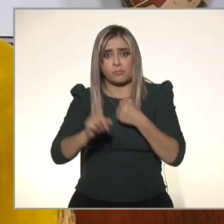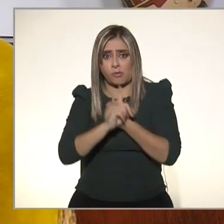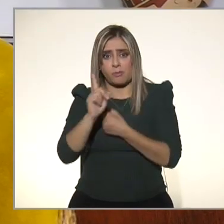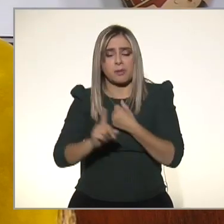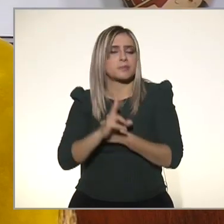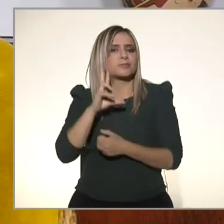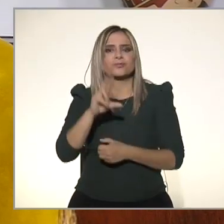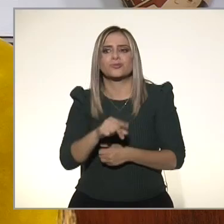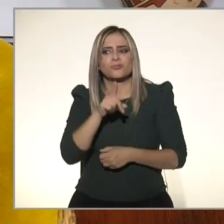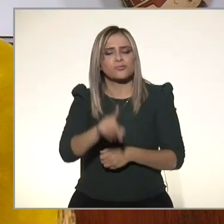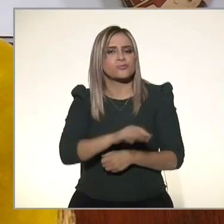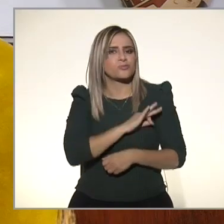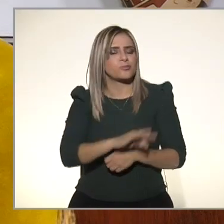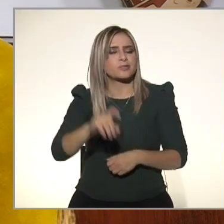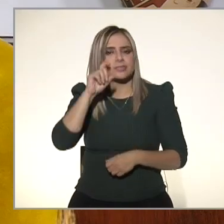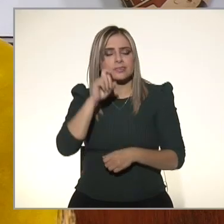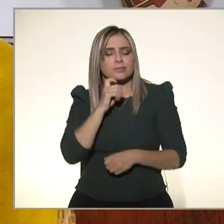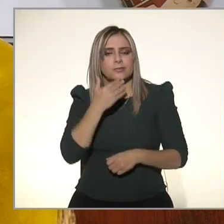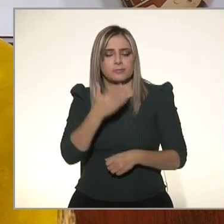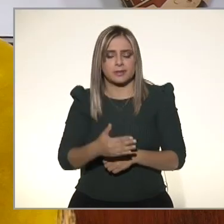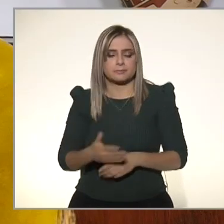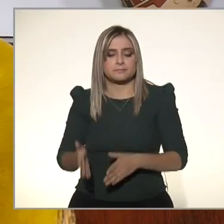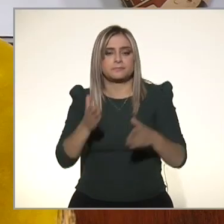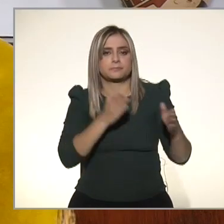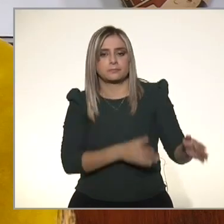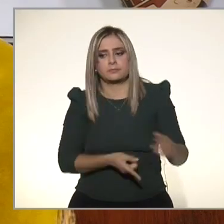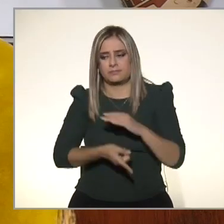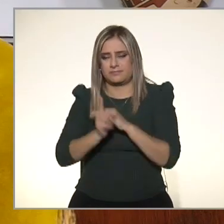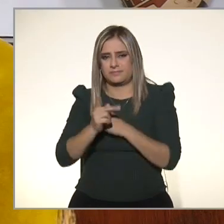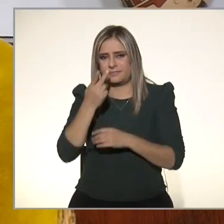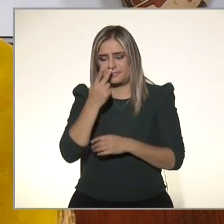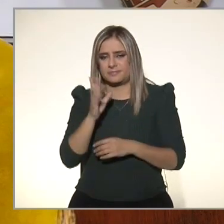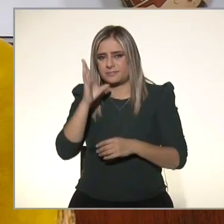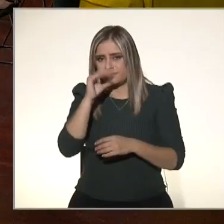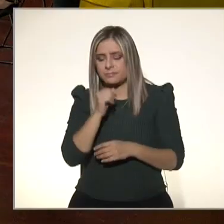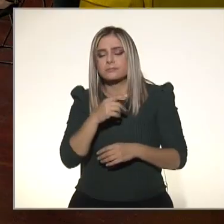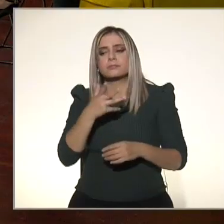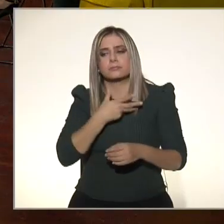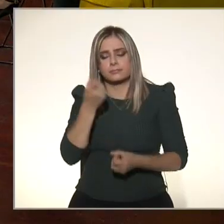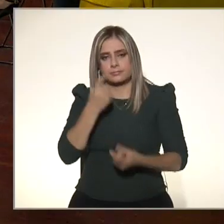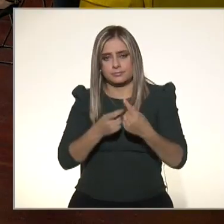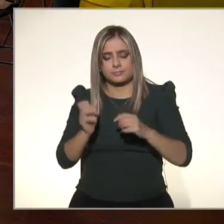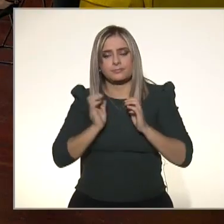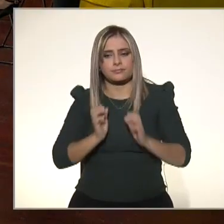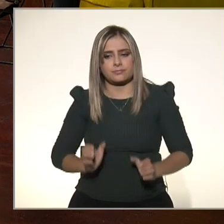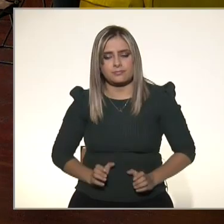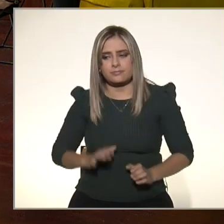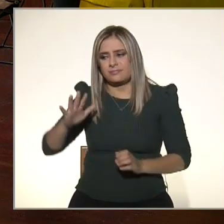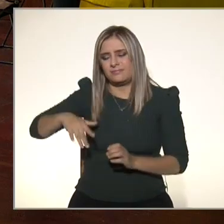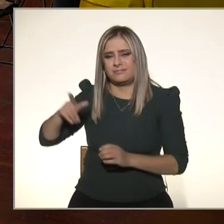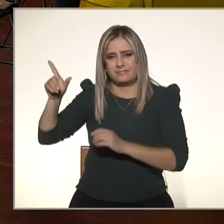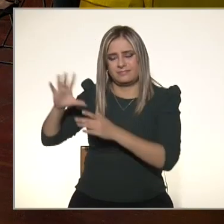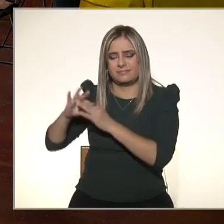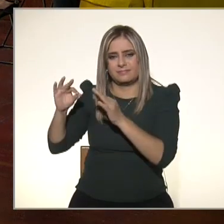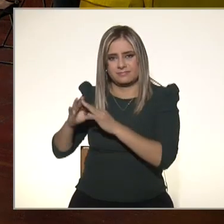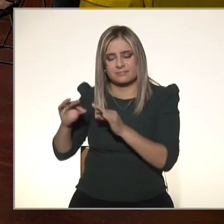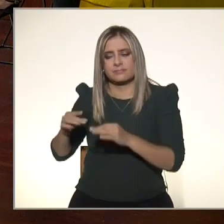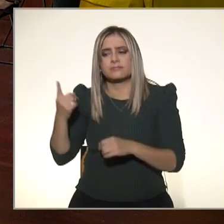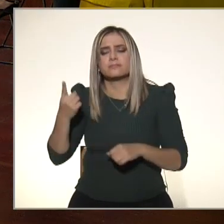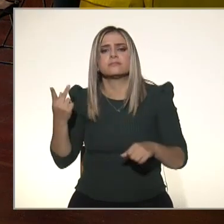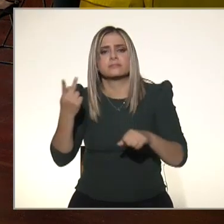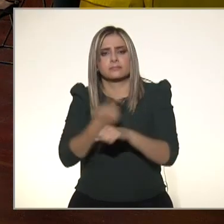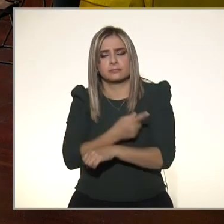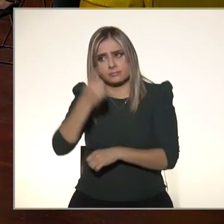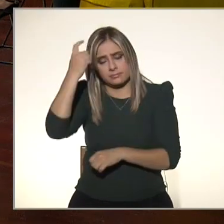Ahora, hablando específicamente, doctor, de disfunción sexual, hay factores físicos, que ya acaba de mencionar la doctora y se menciona en la cápsula. ¿Qué pasa con